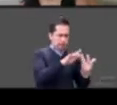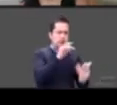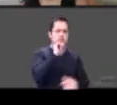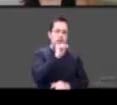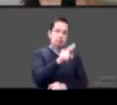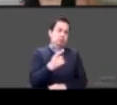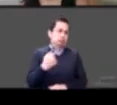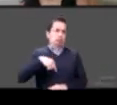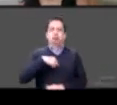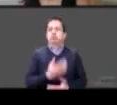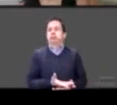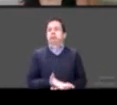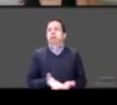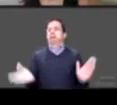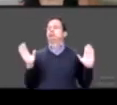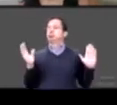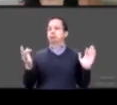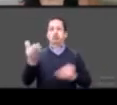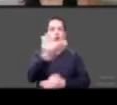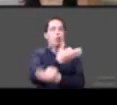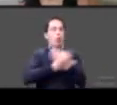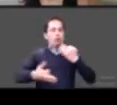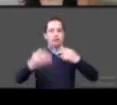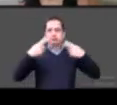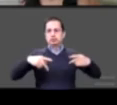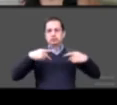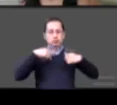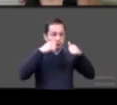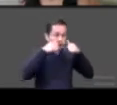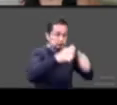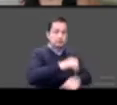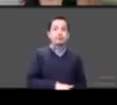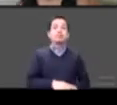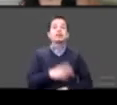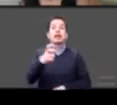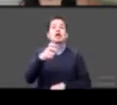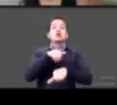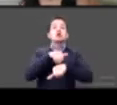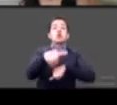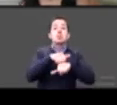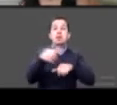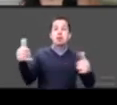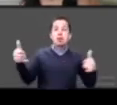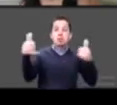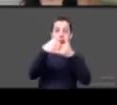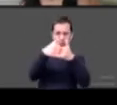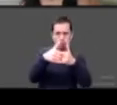toda persona que llegue. Entonces, me voy a permitir dar el número de la línea de atención. Siguiente, por favor.